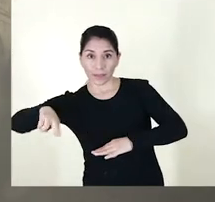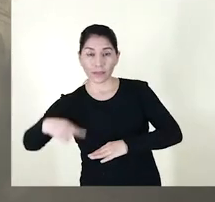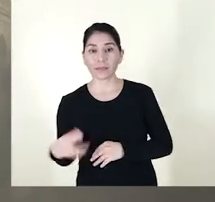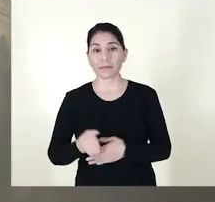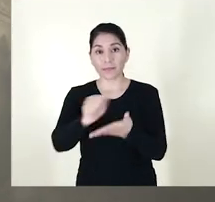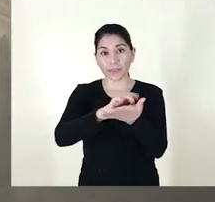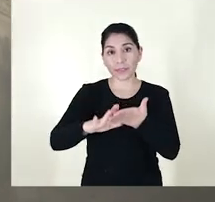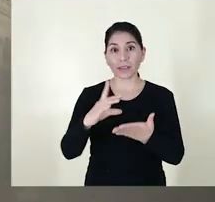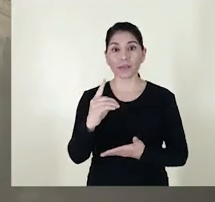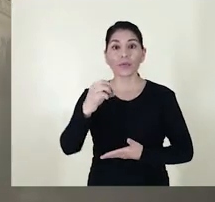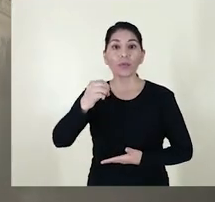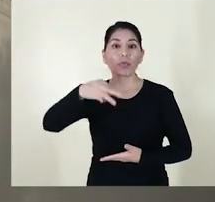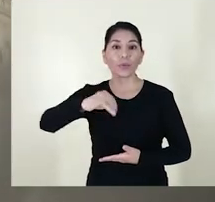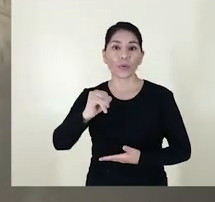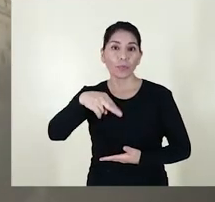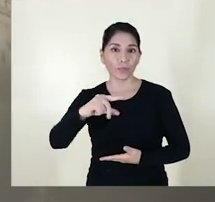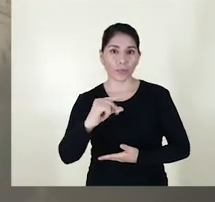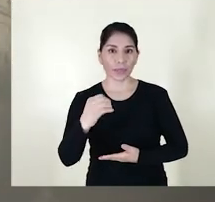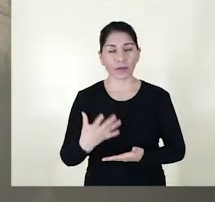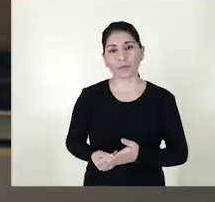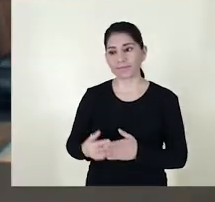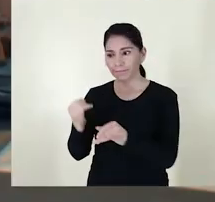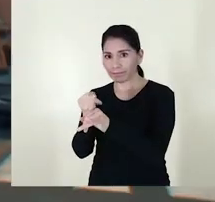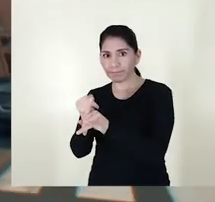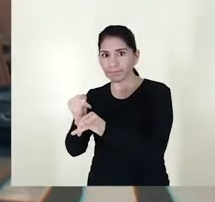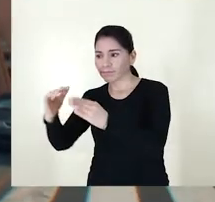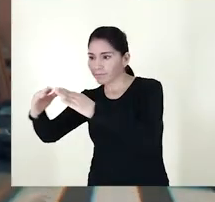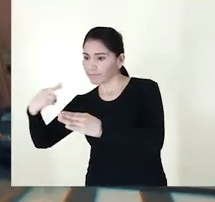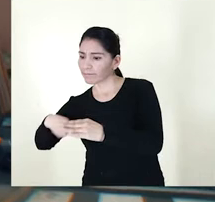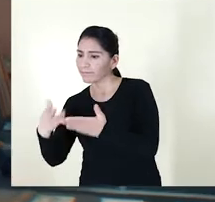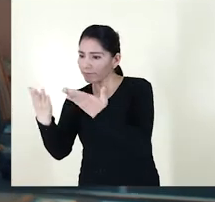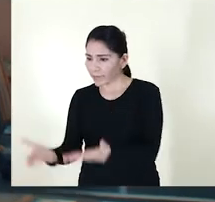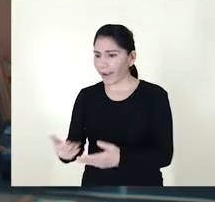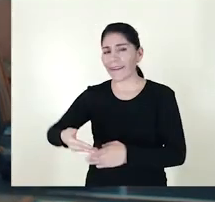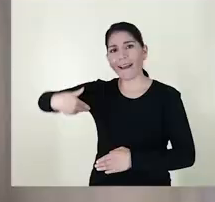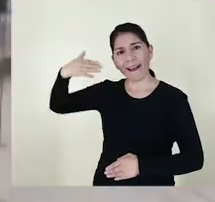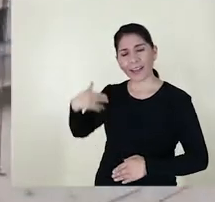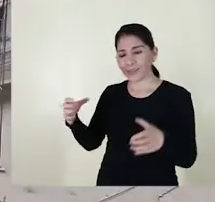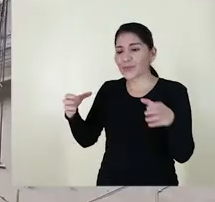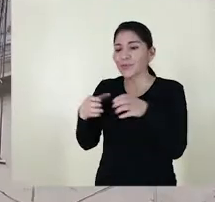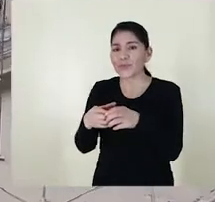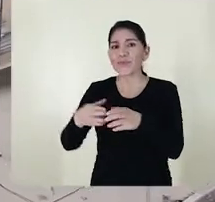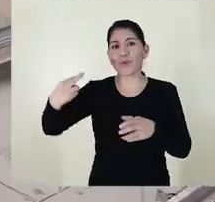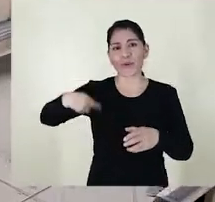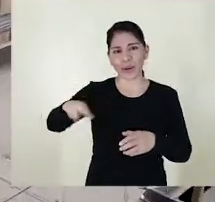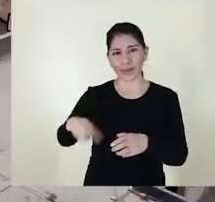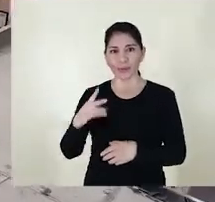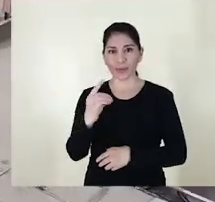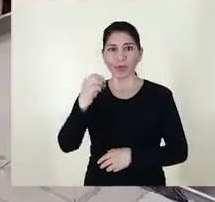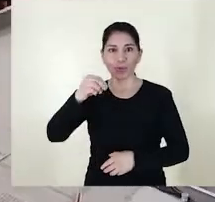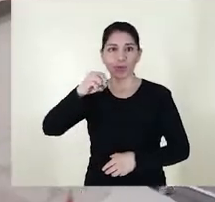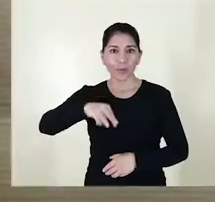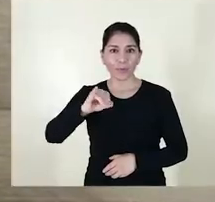Iglesia y Convento de Santo Domingo. La Iglesia y Convento de Santo Domingo es la casa matriz de los